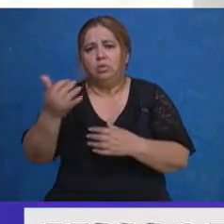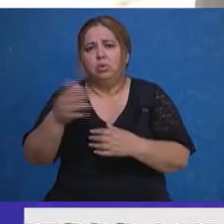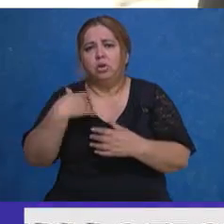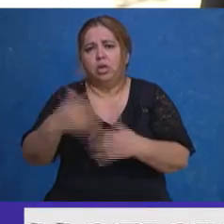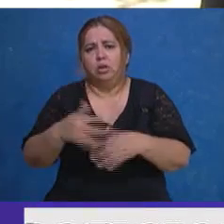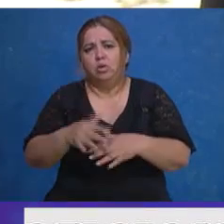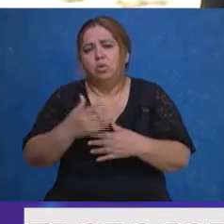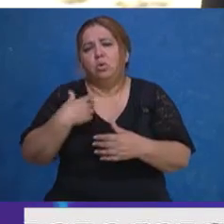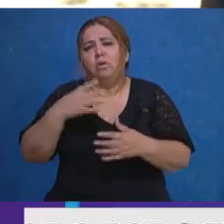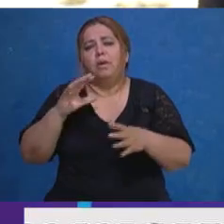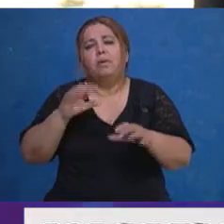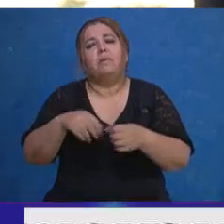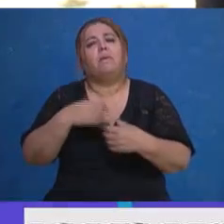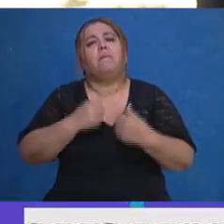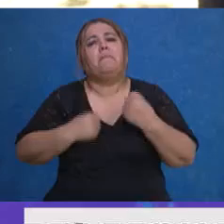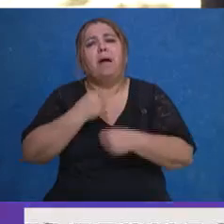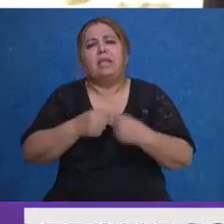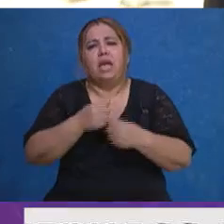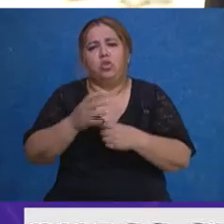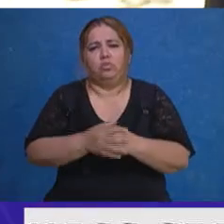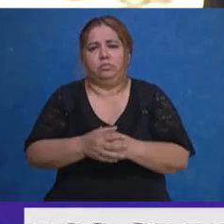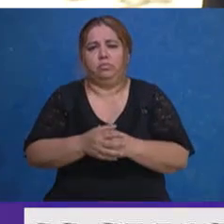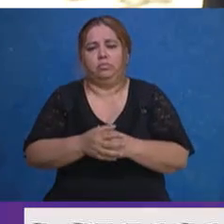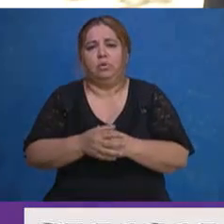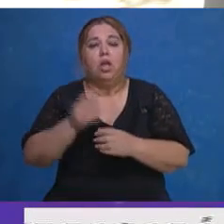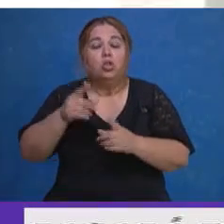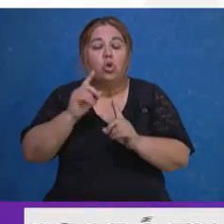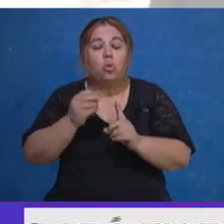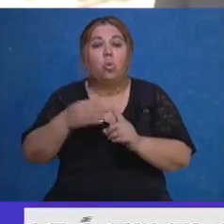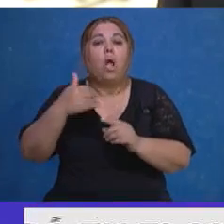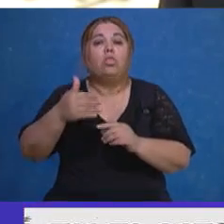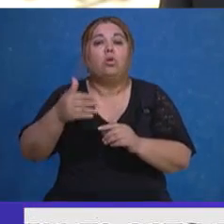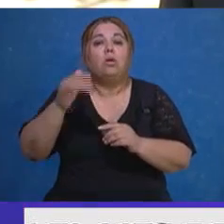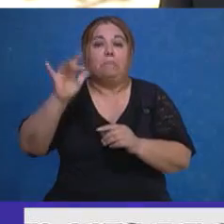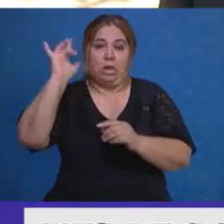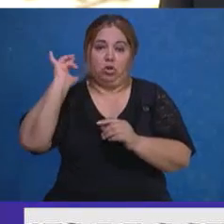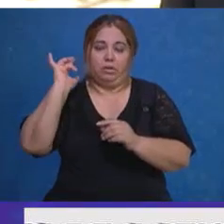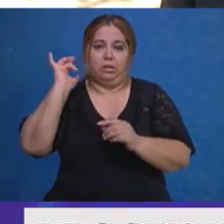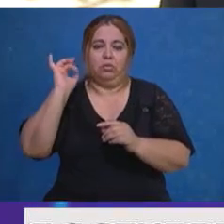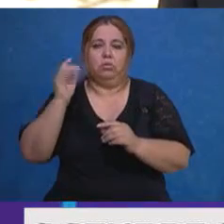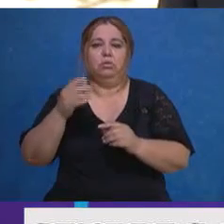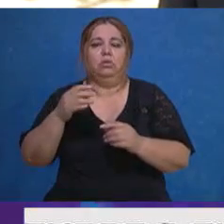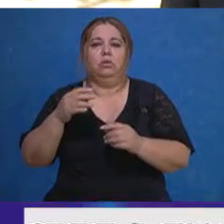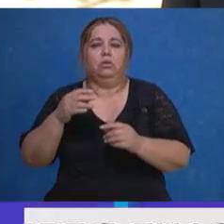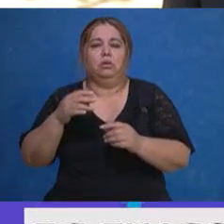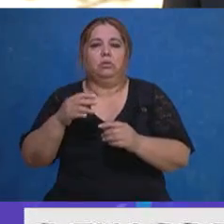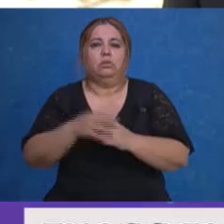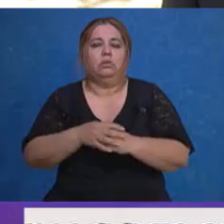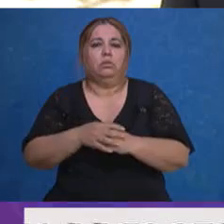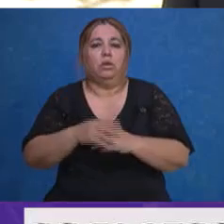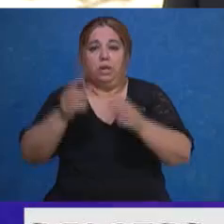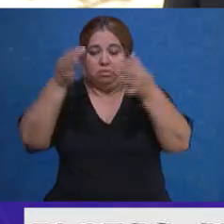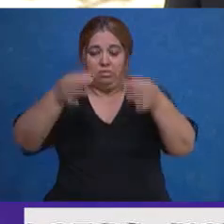bañado. Ocurrió el día miércoles pasado. Lo esposan, él sale